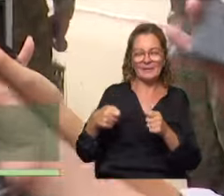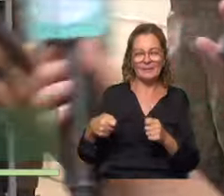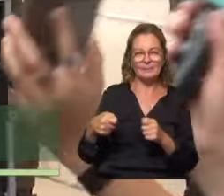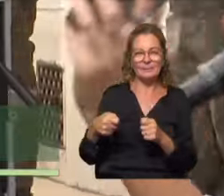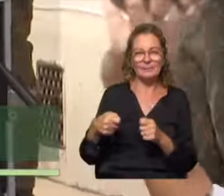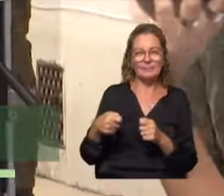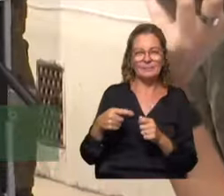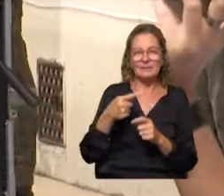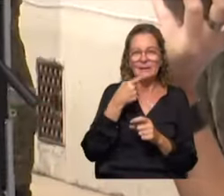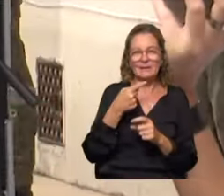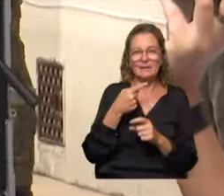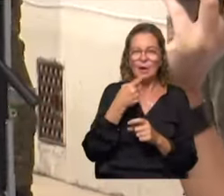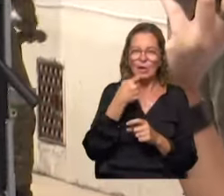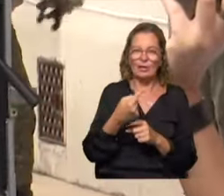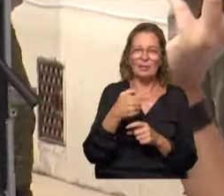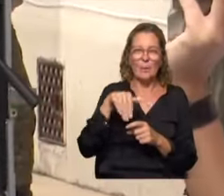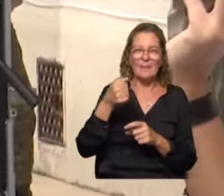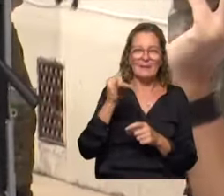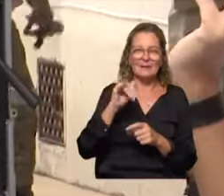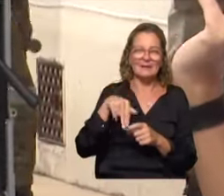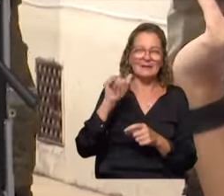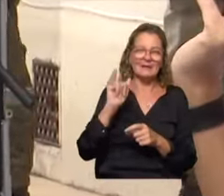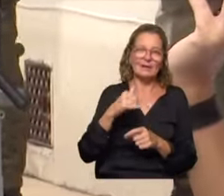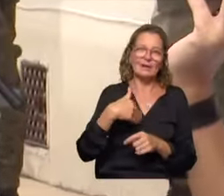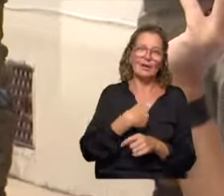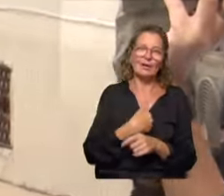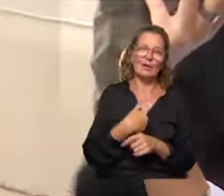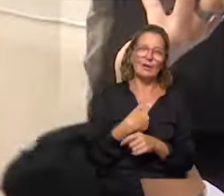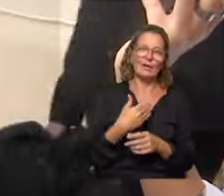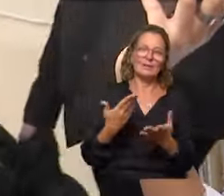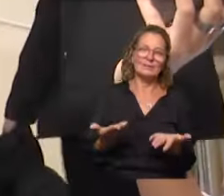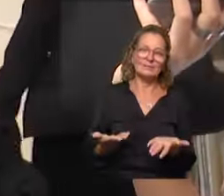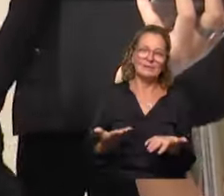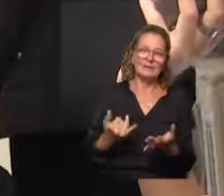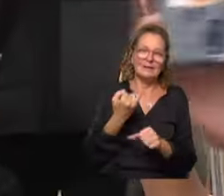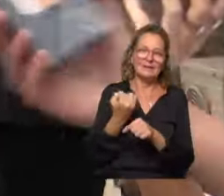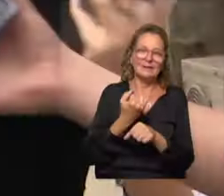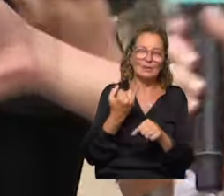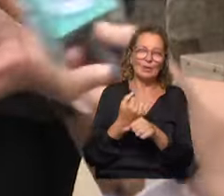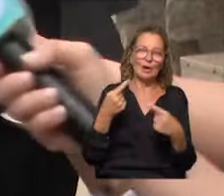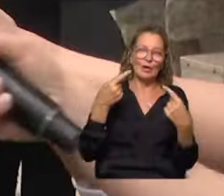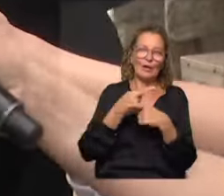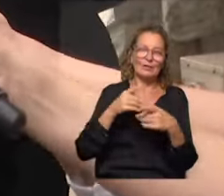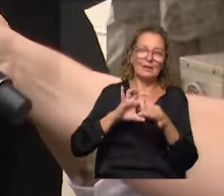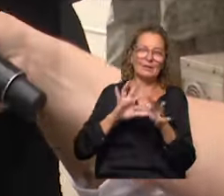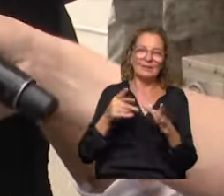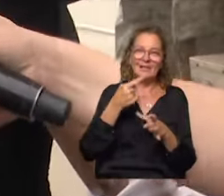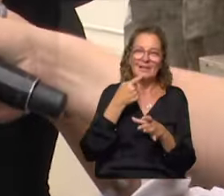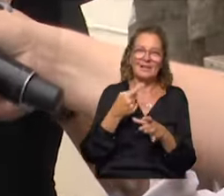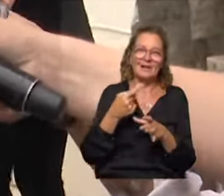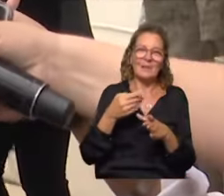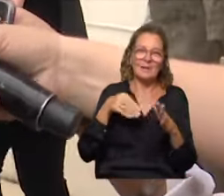¿Ministro, alguna consideración de los dichos de Manini respecto al rol de las Fuerzas Armadas y instituciones antidemocráticas? Déjame